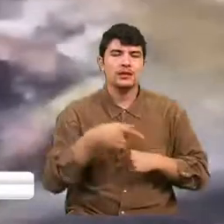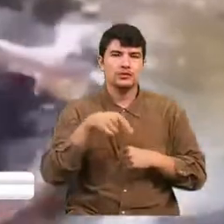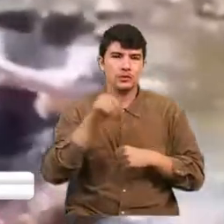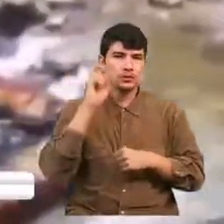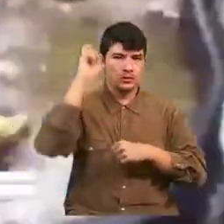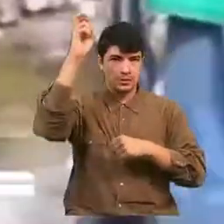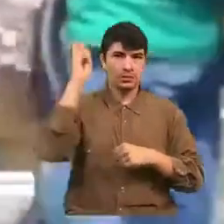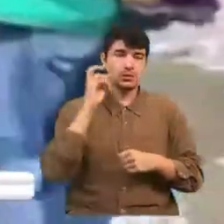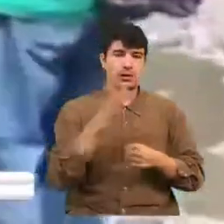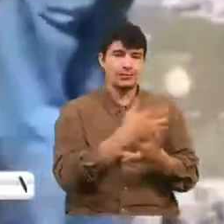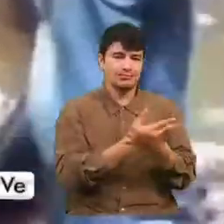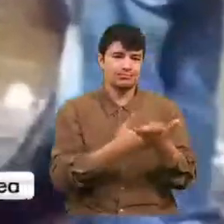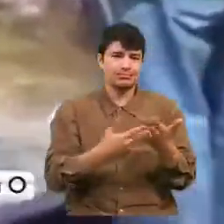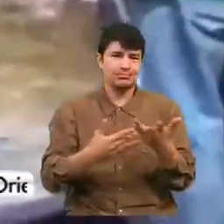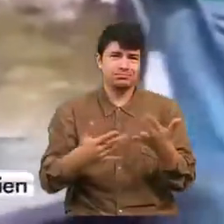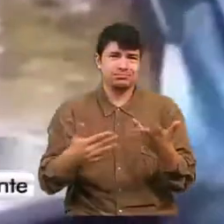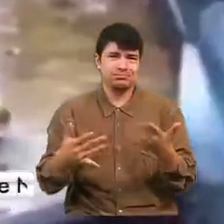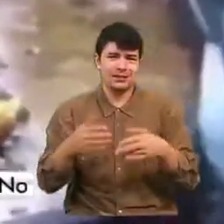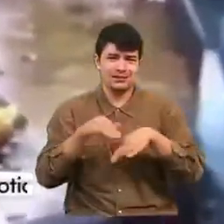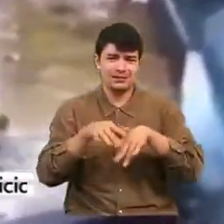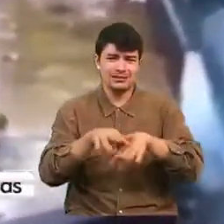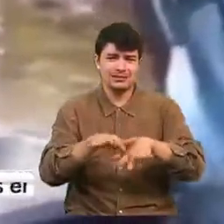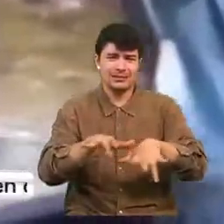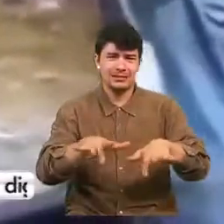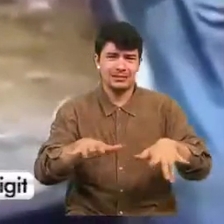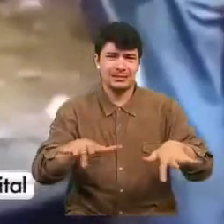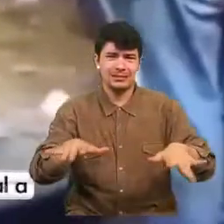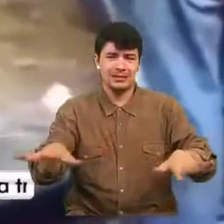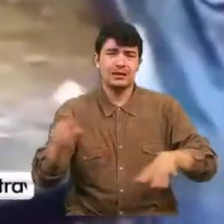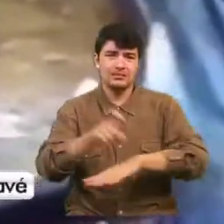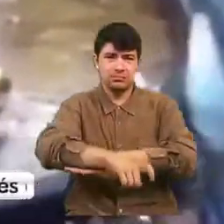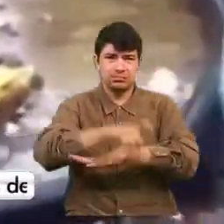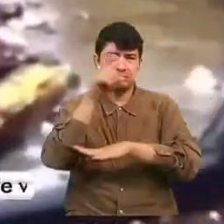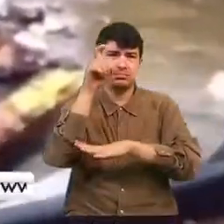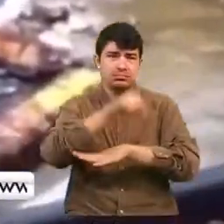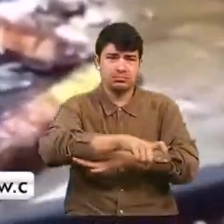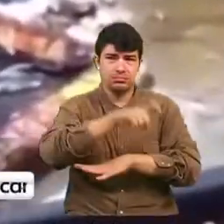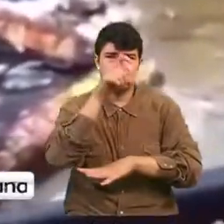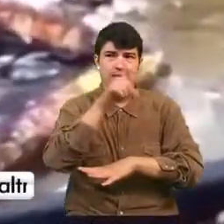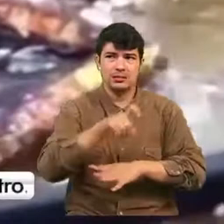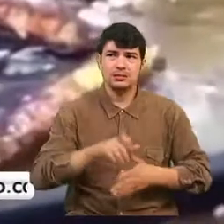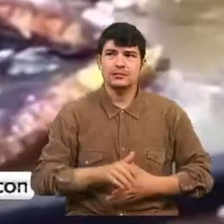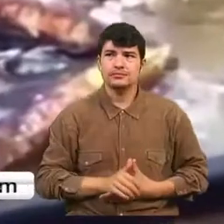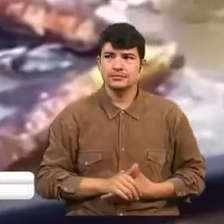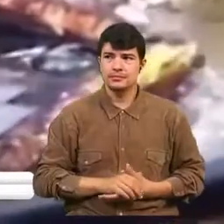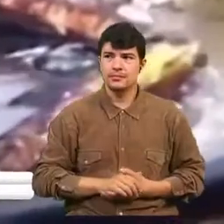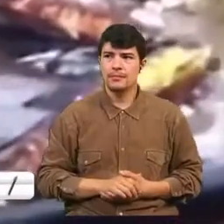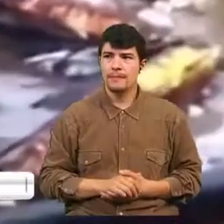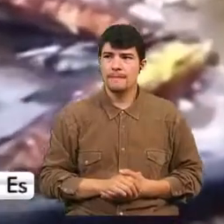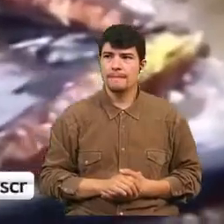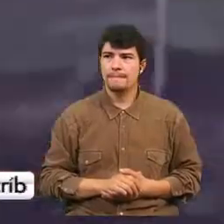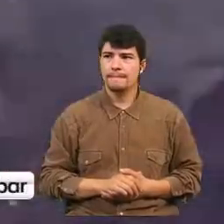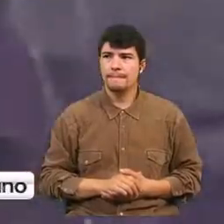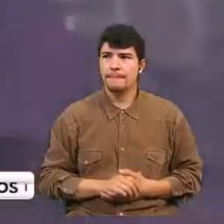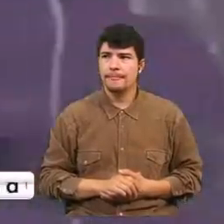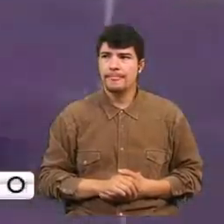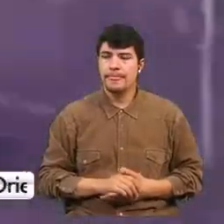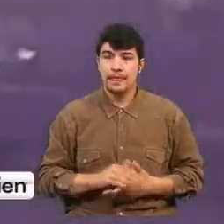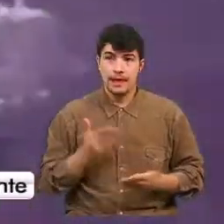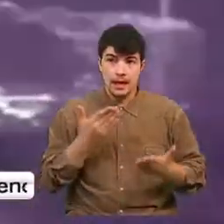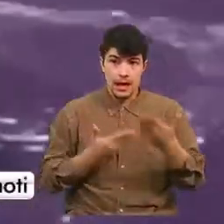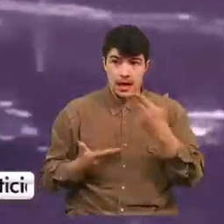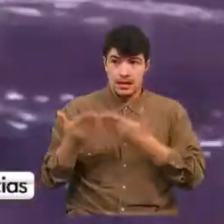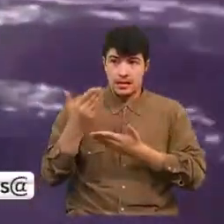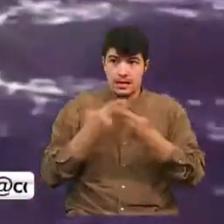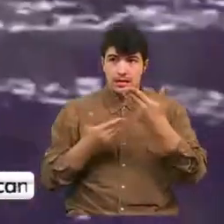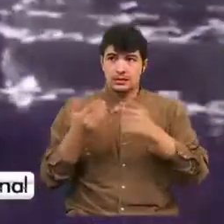derramamiento de crudo recientemente por la voladura del oleoducto Caño Limón Coveñas debido a atentados terroristas. Pues analizarán la eficiencia que